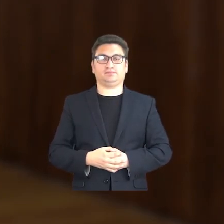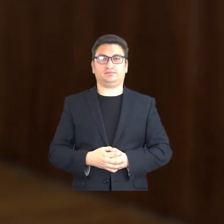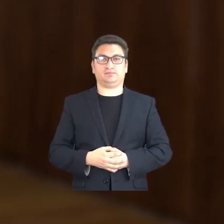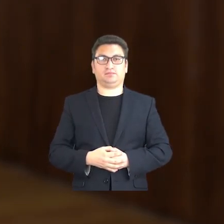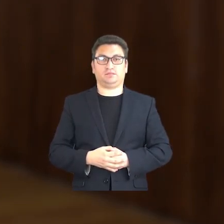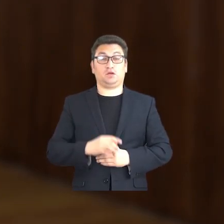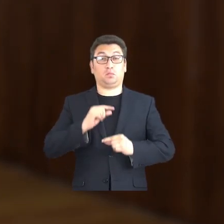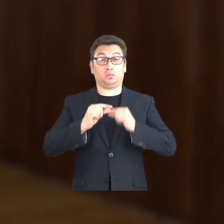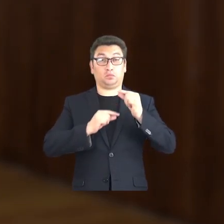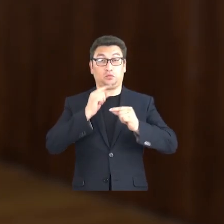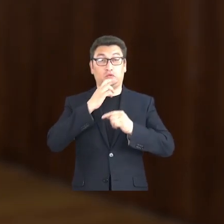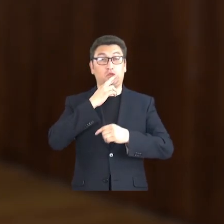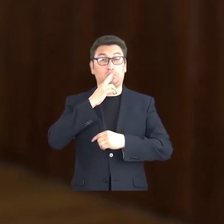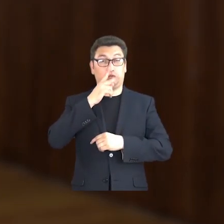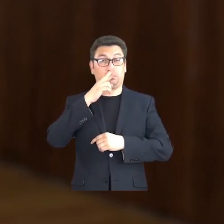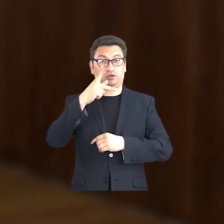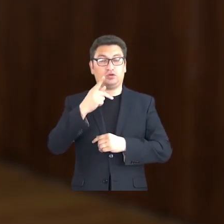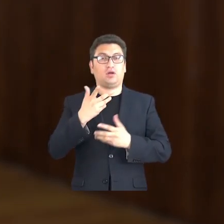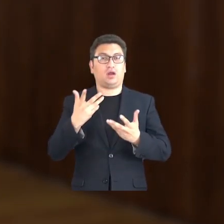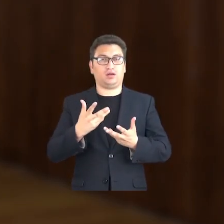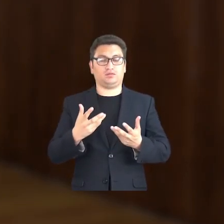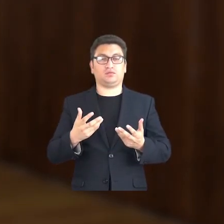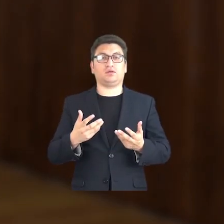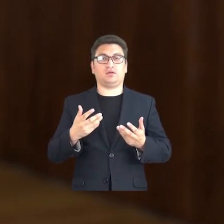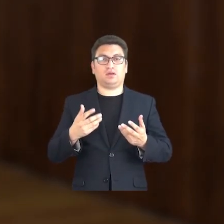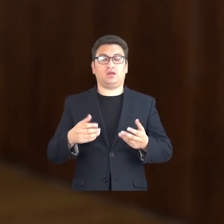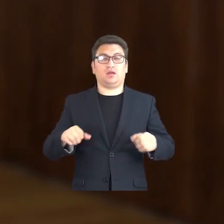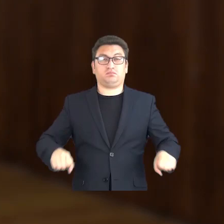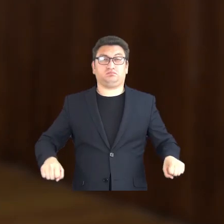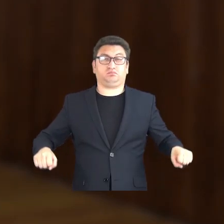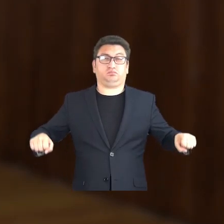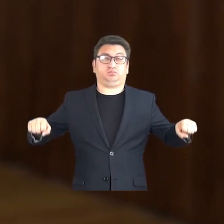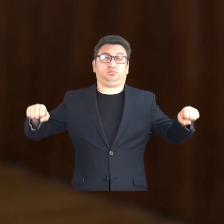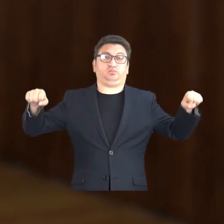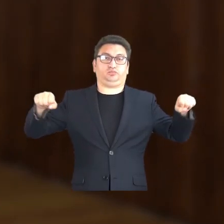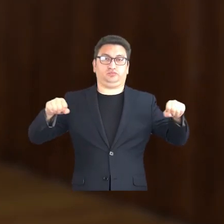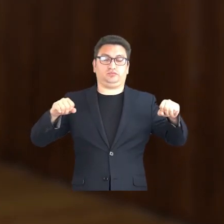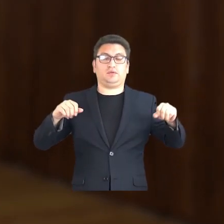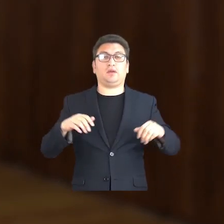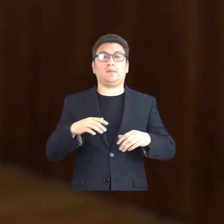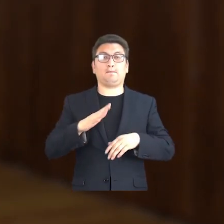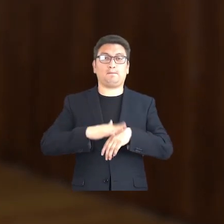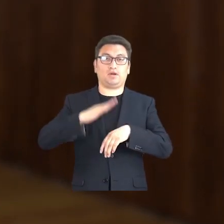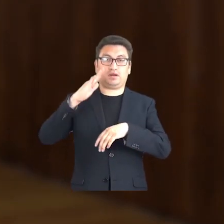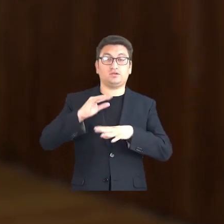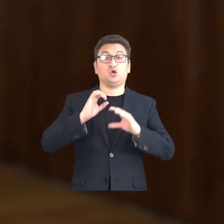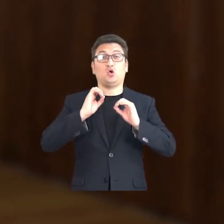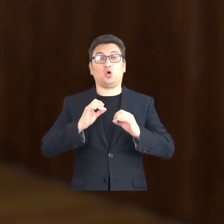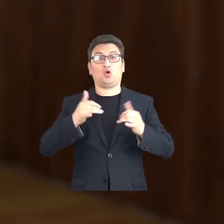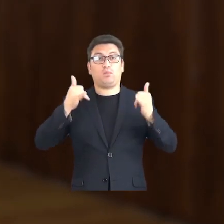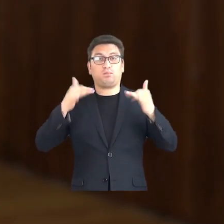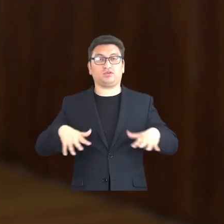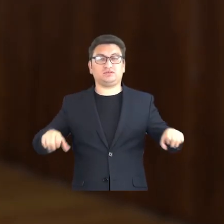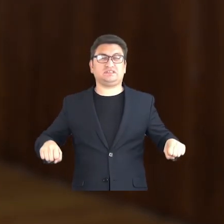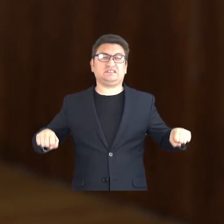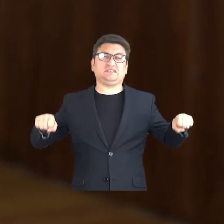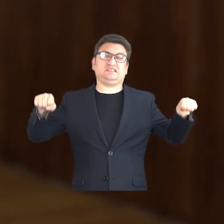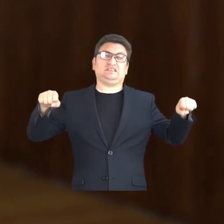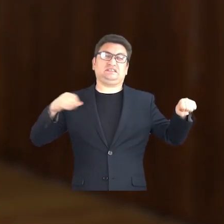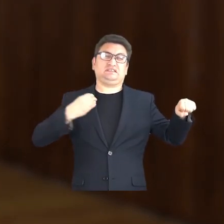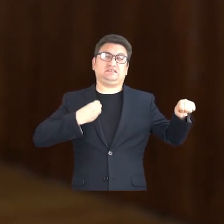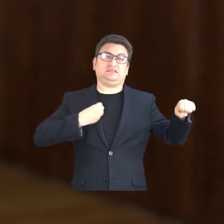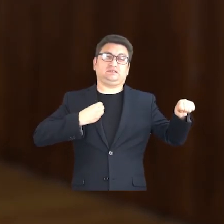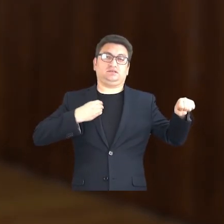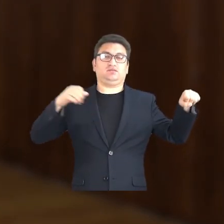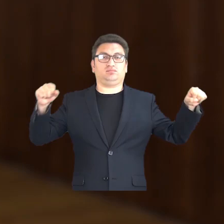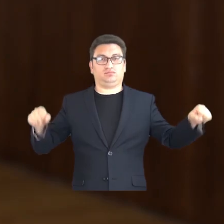3 veces. Para progresar en este ejercicio, aumenta la altura a la que levantas los brazos o mantén el peso